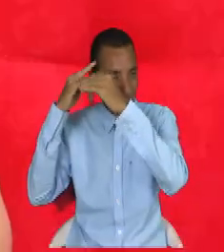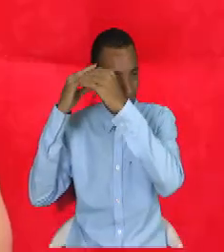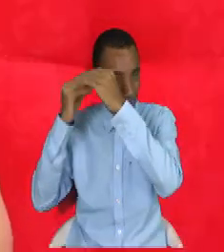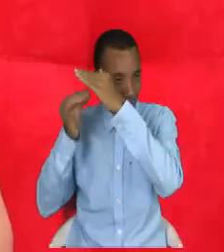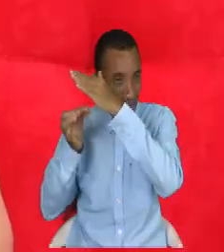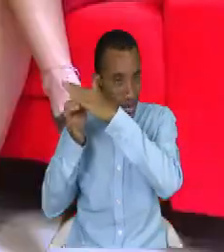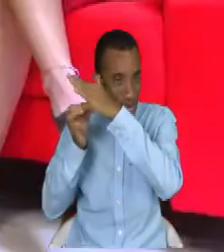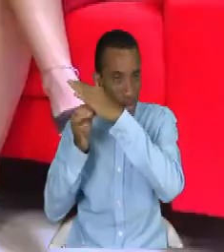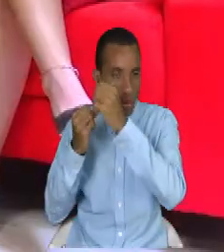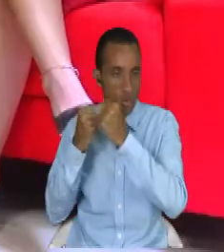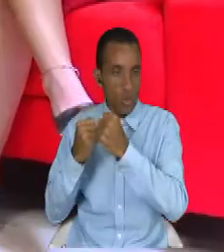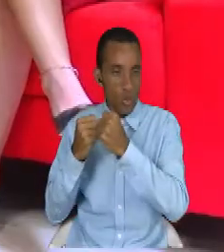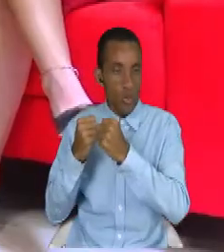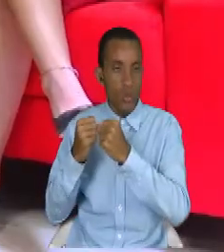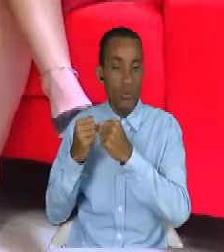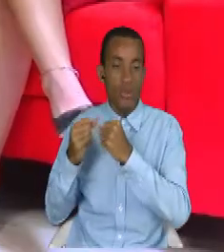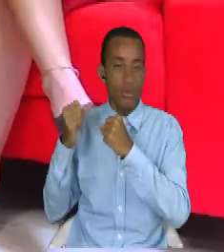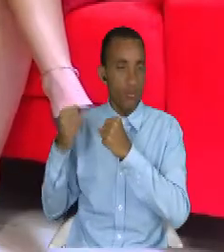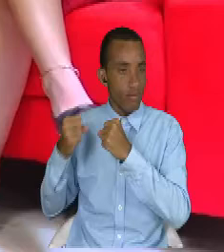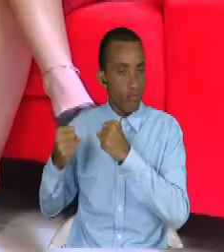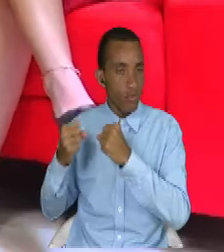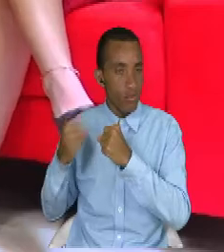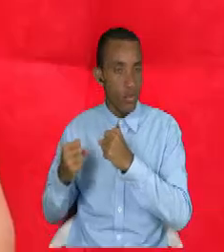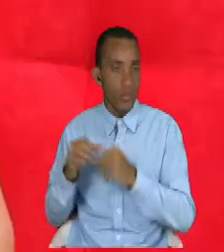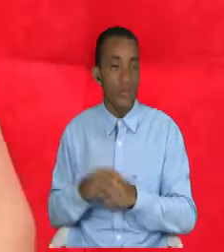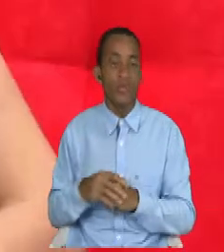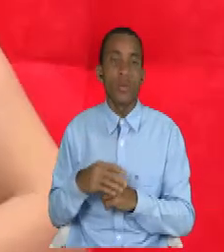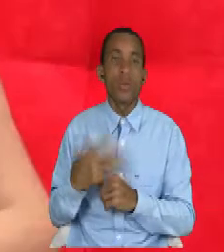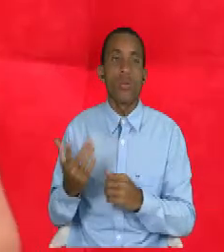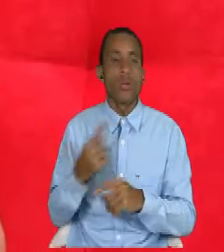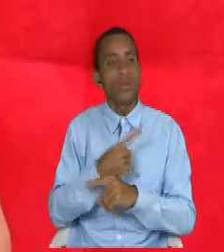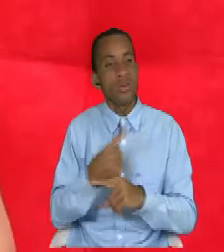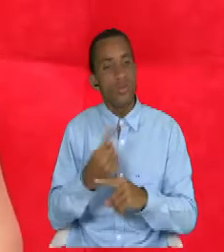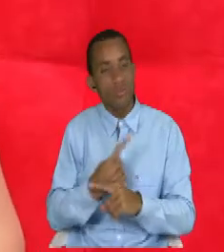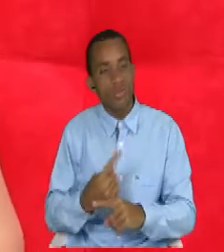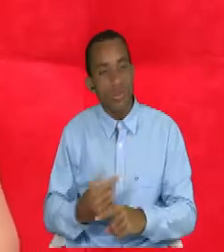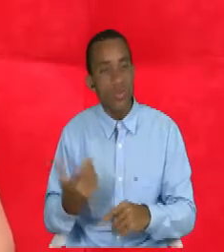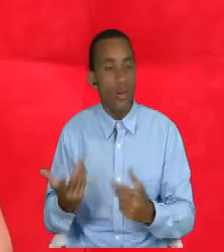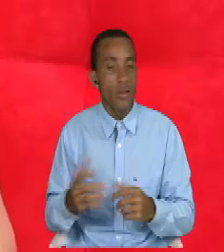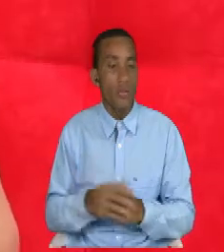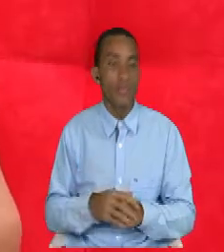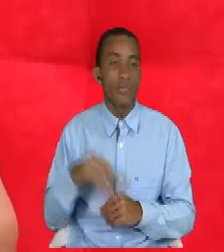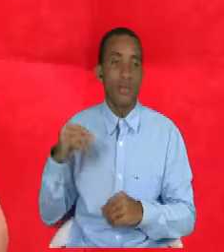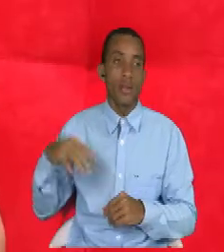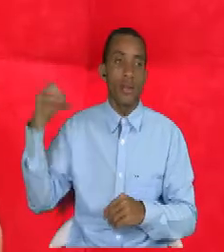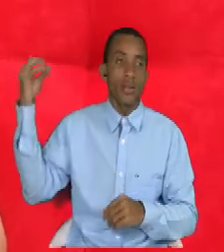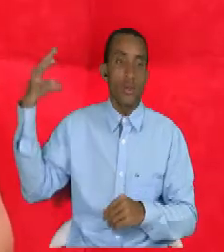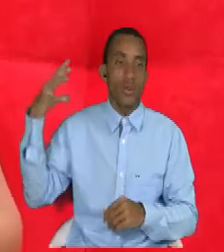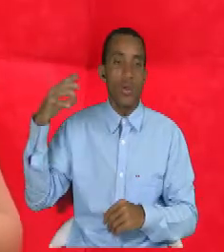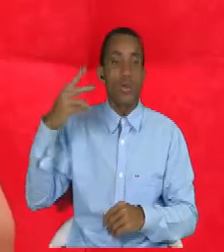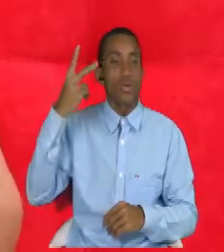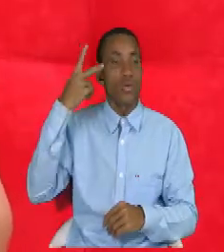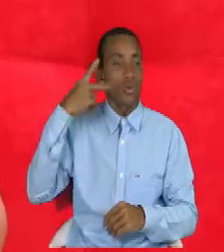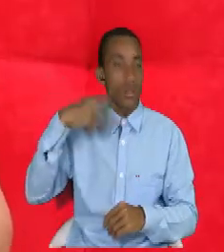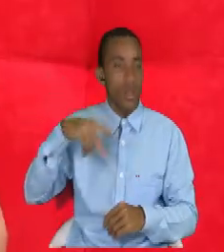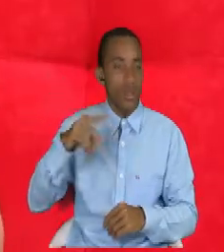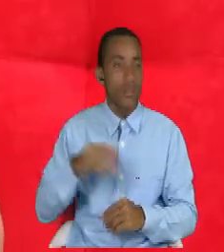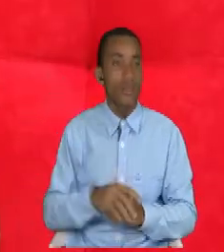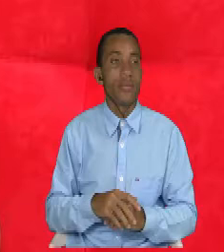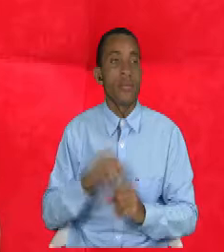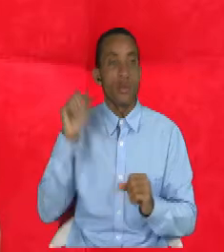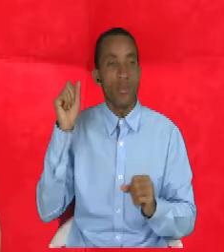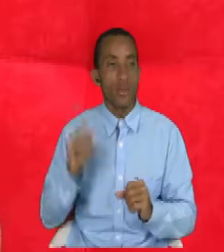es seguir la utilización del tratamiento bueno lo ideal en nuestro clima es que sean dos días o sea cada dos días